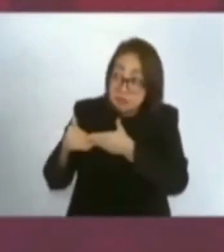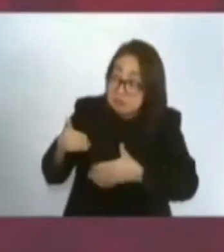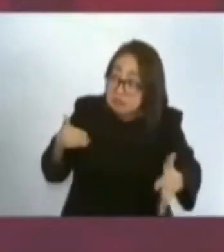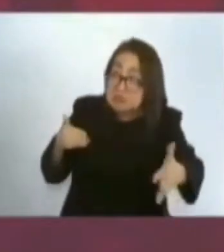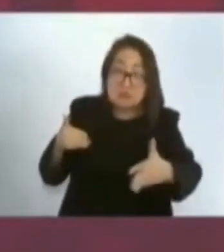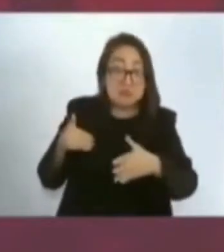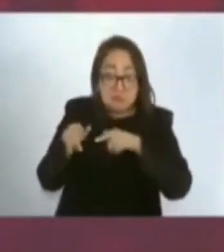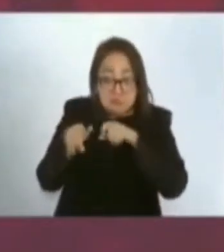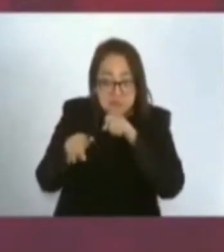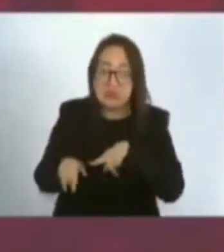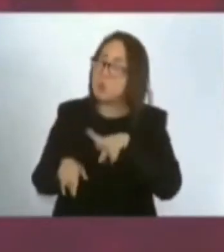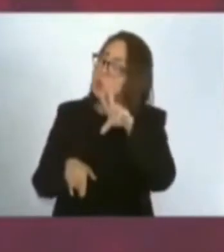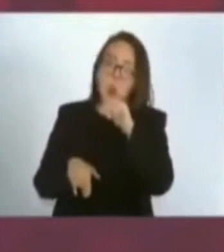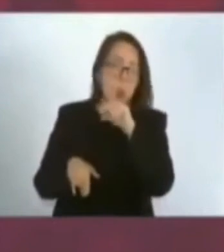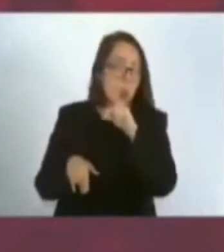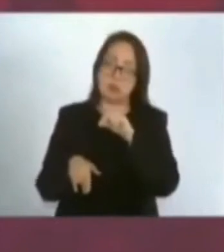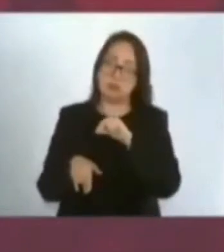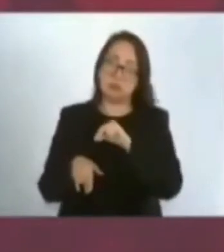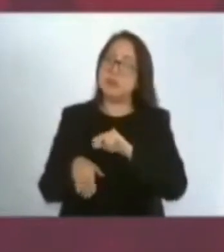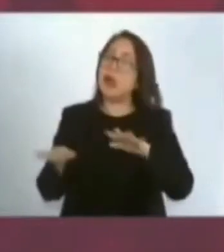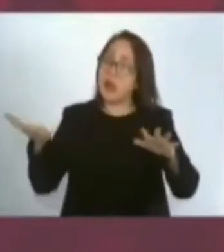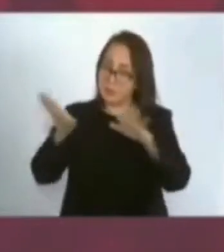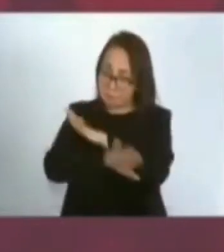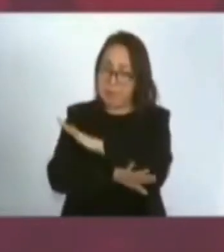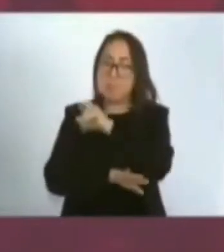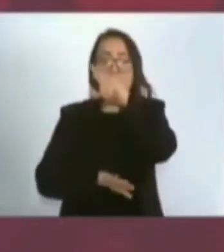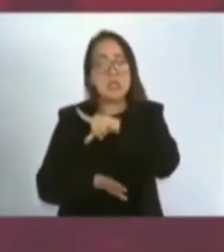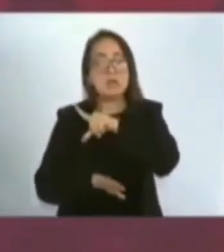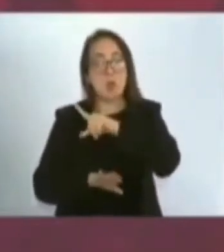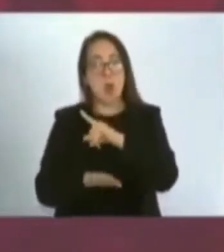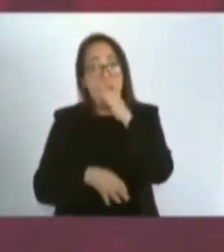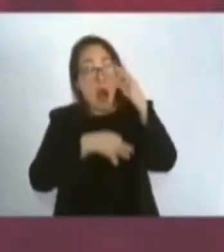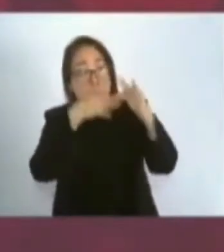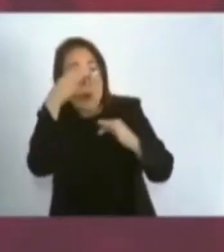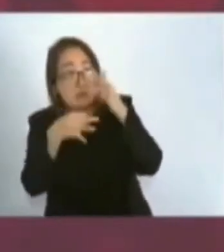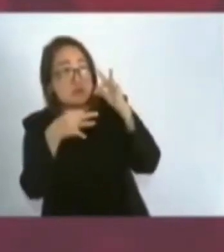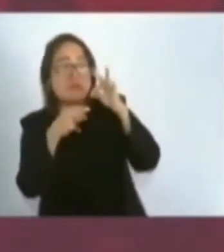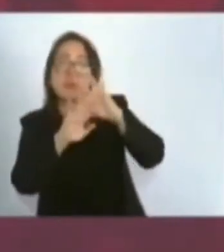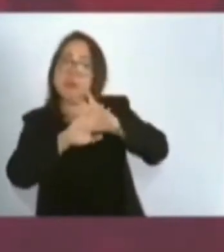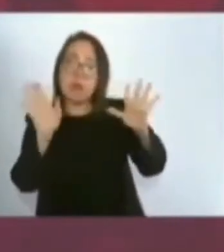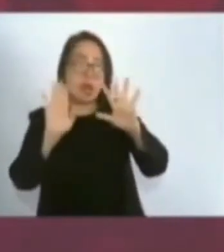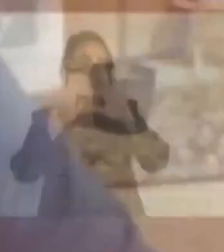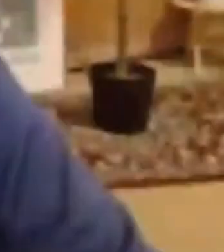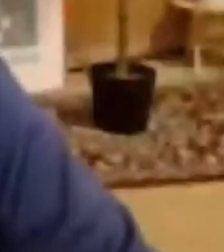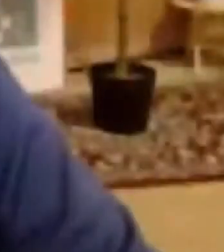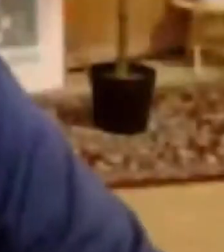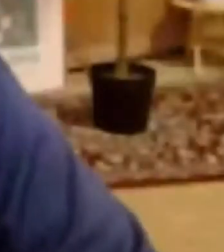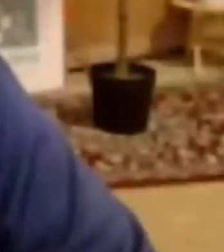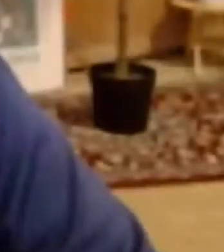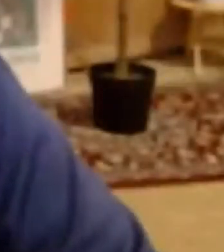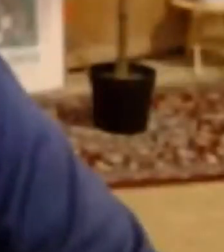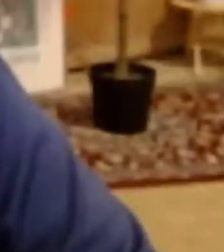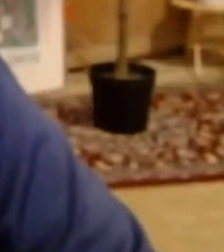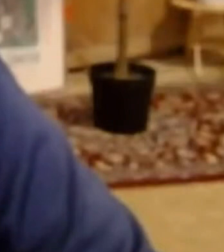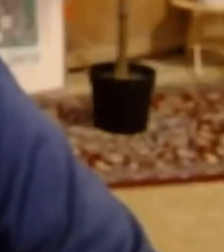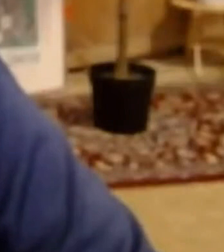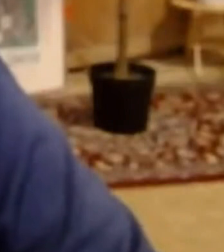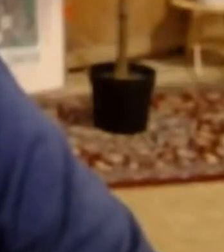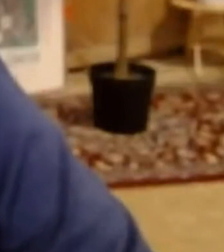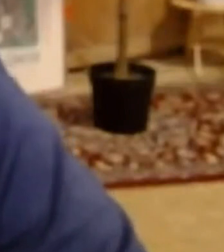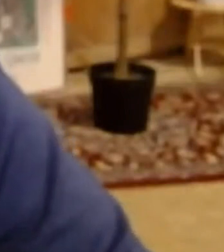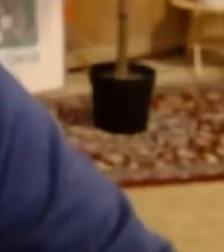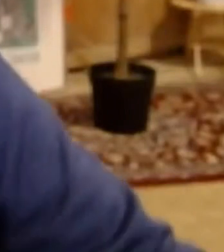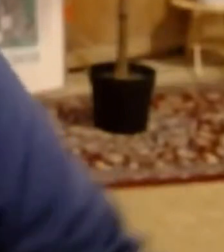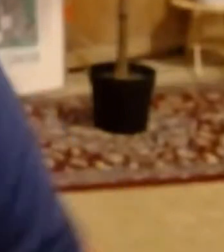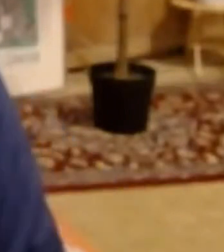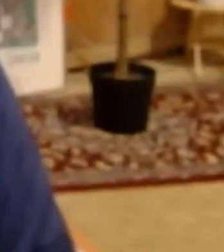el discurso, que ha sido, bueno, respaldado por otras fuerzas políticas, pero insisto, muy importante esto que nos plantea el doctor Eduardo